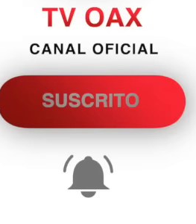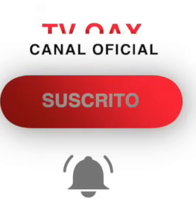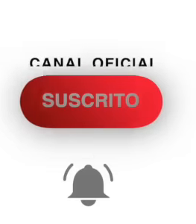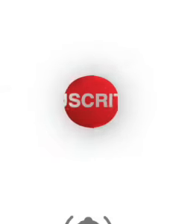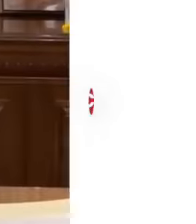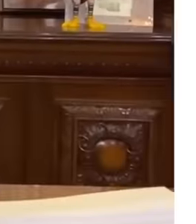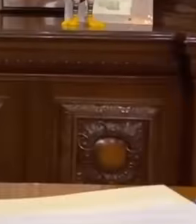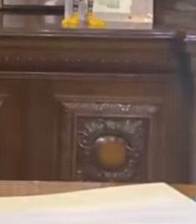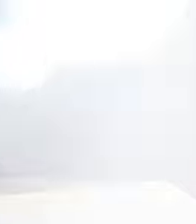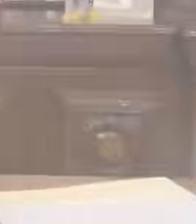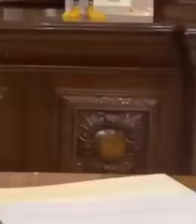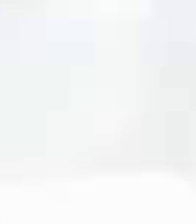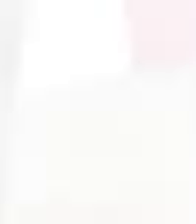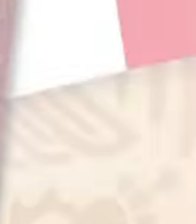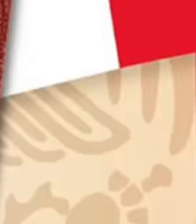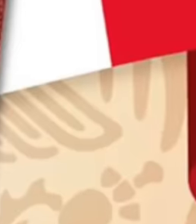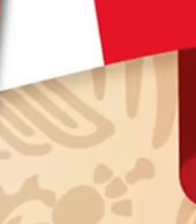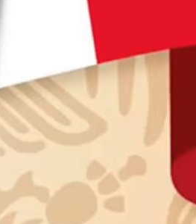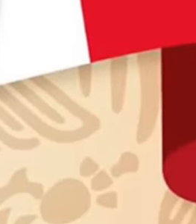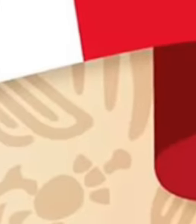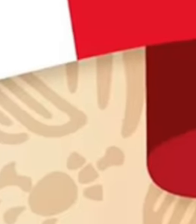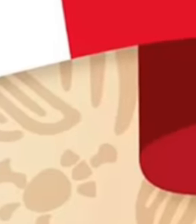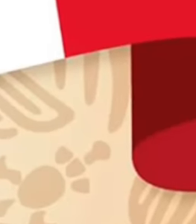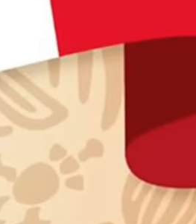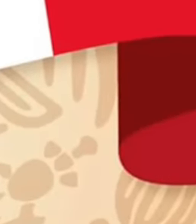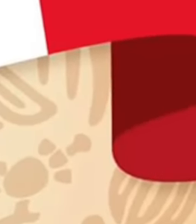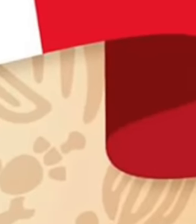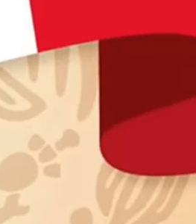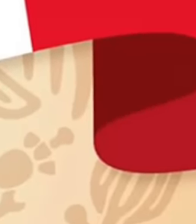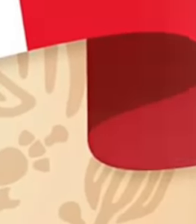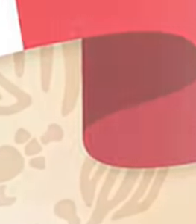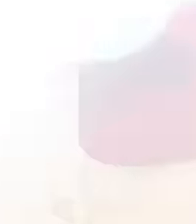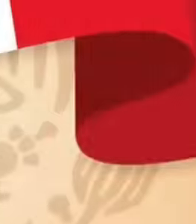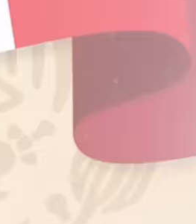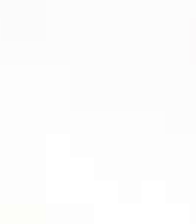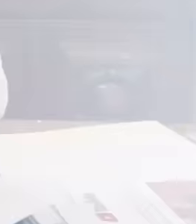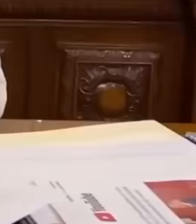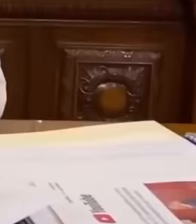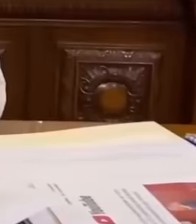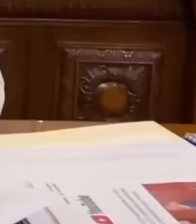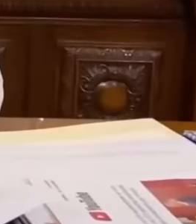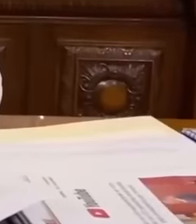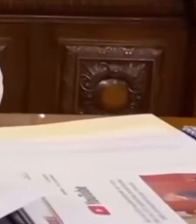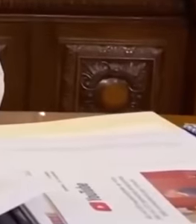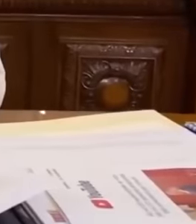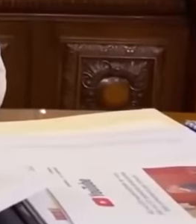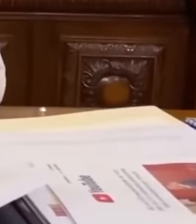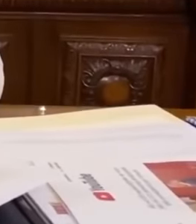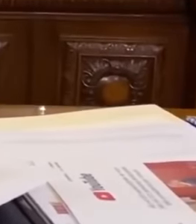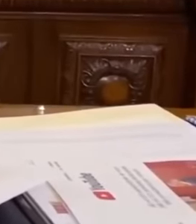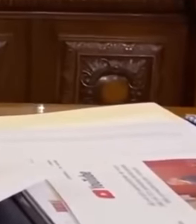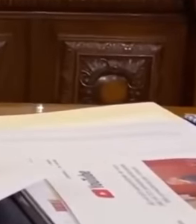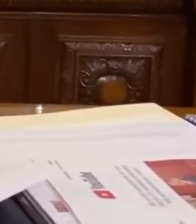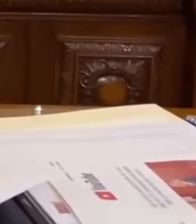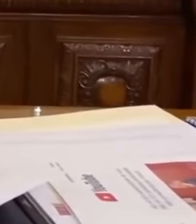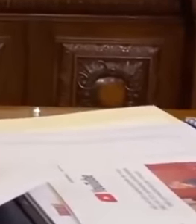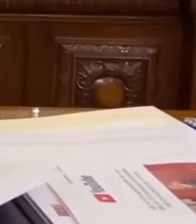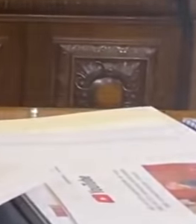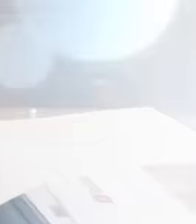para modificar diversas partes de la Constitución del país y contemplar varios cambios